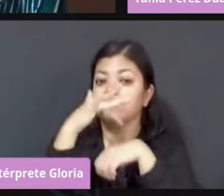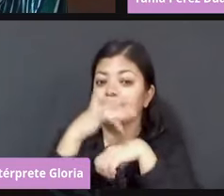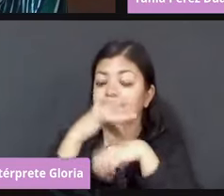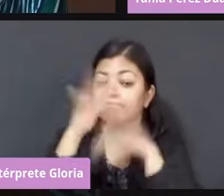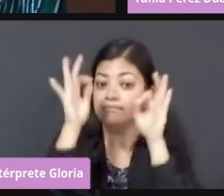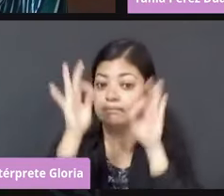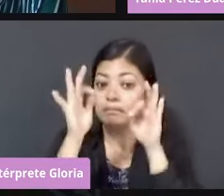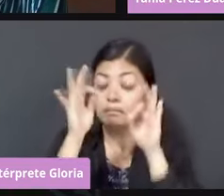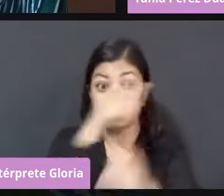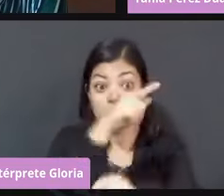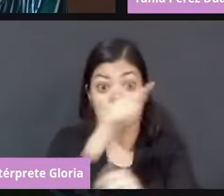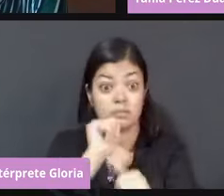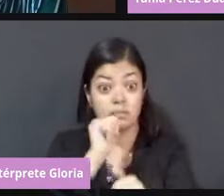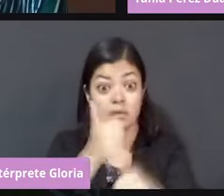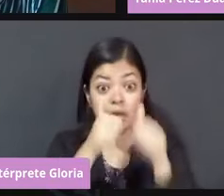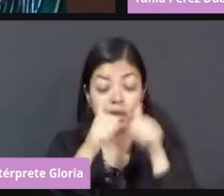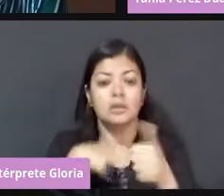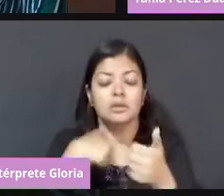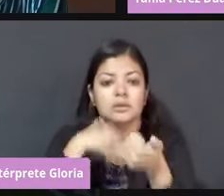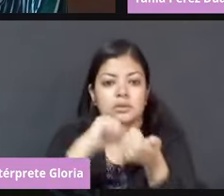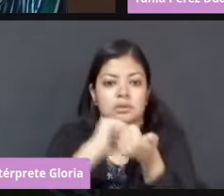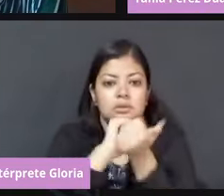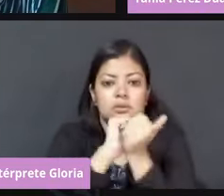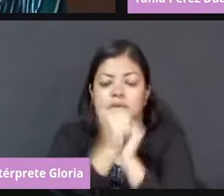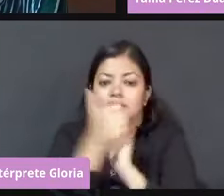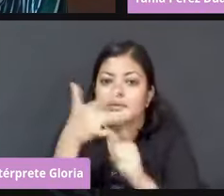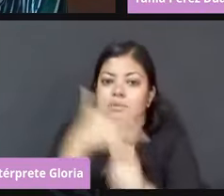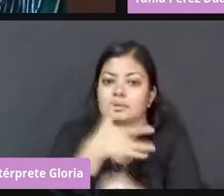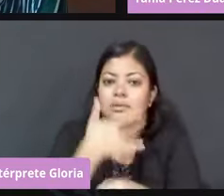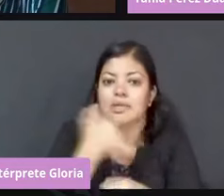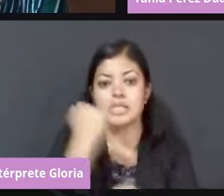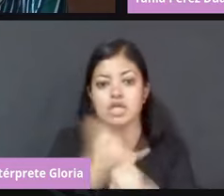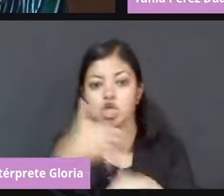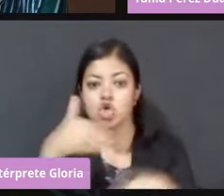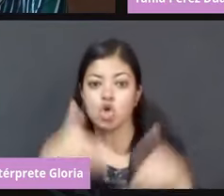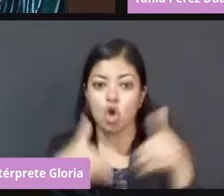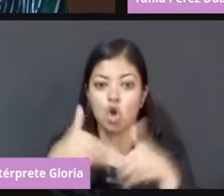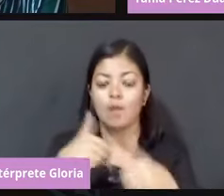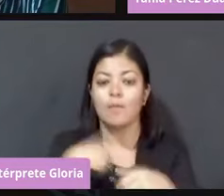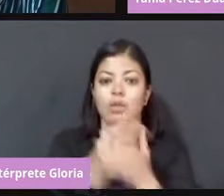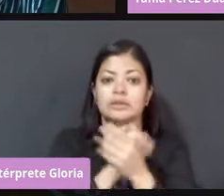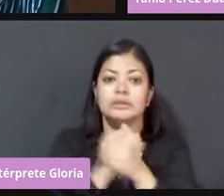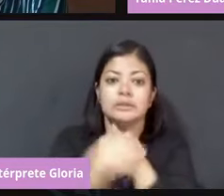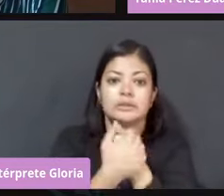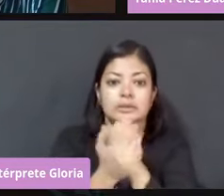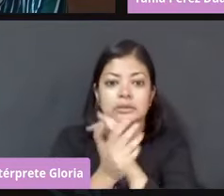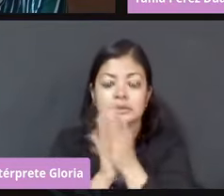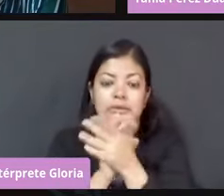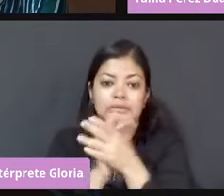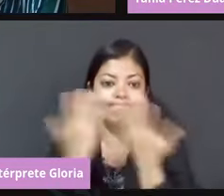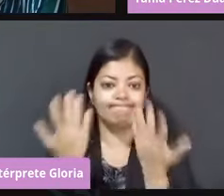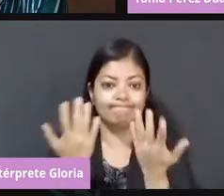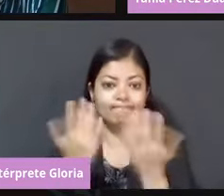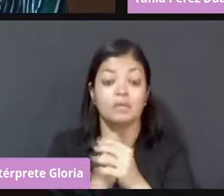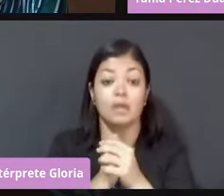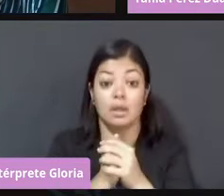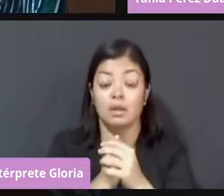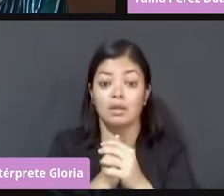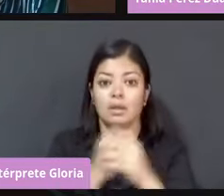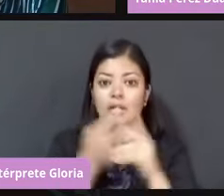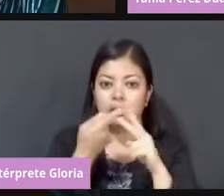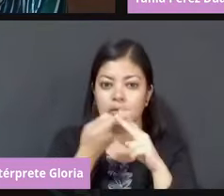estoy pidiendo, me genera mucha molestia, incomodidad, ansiedad, etcétera. Y